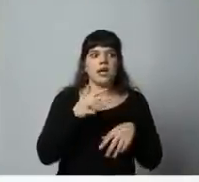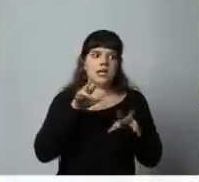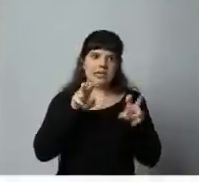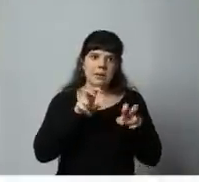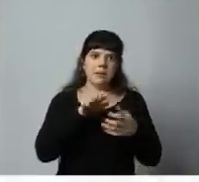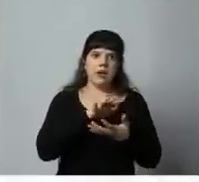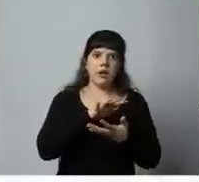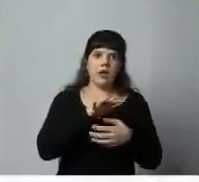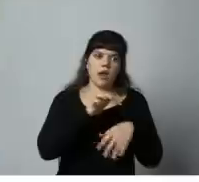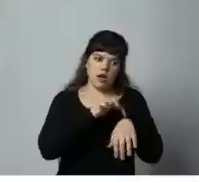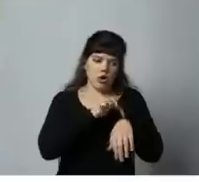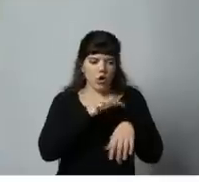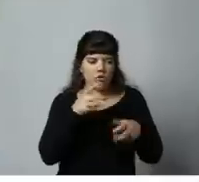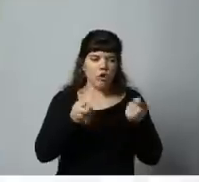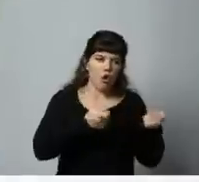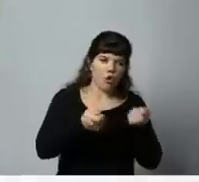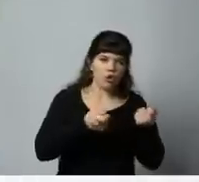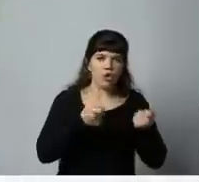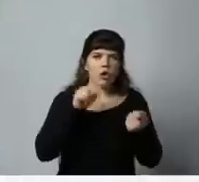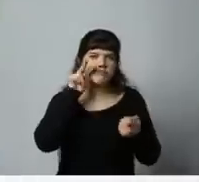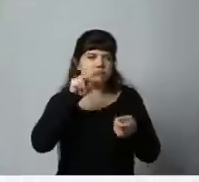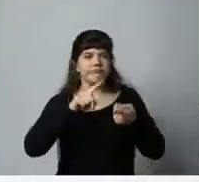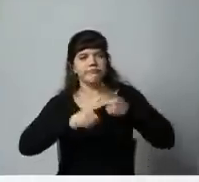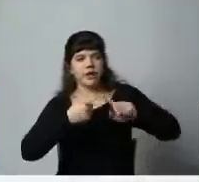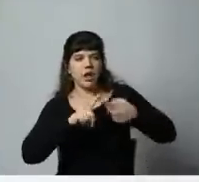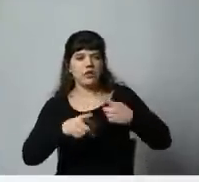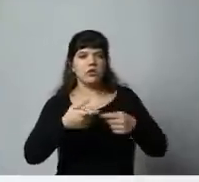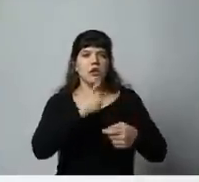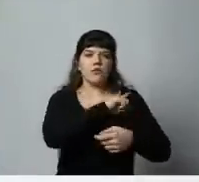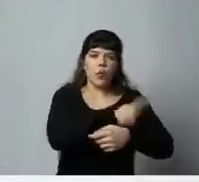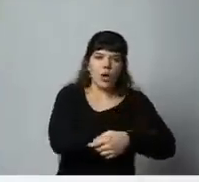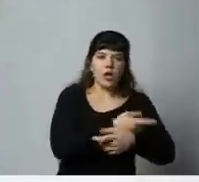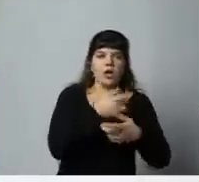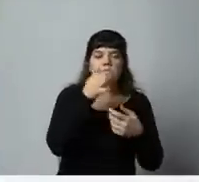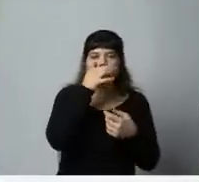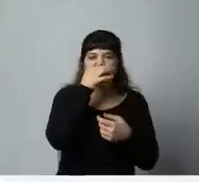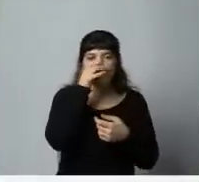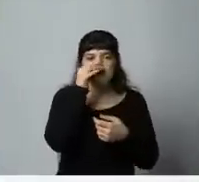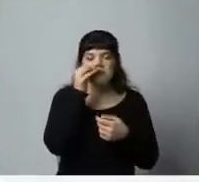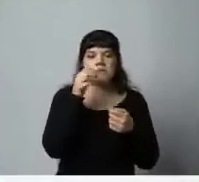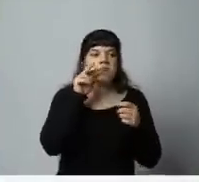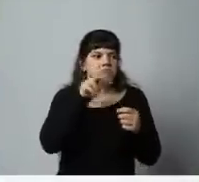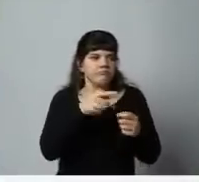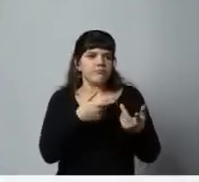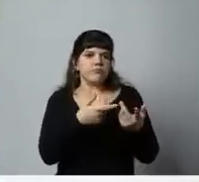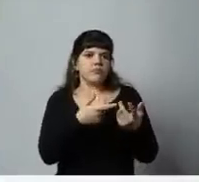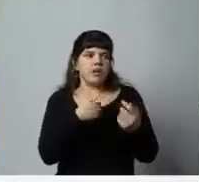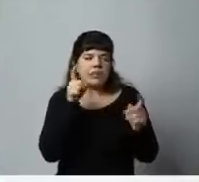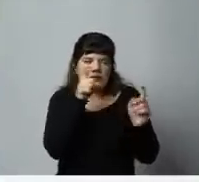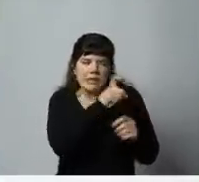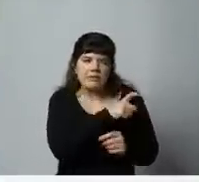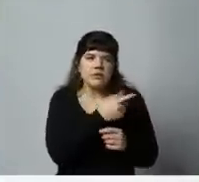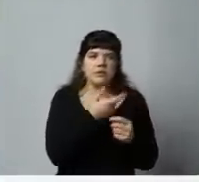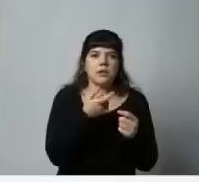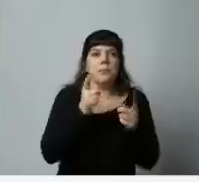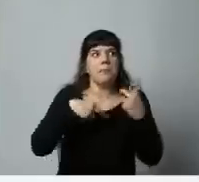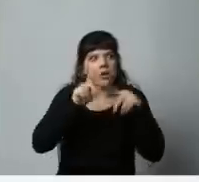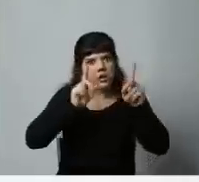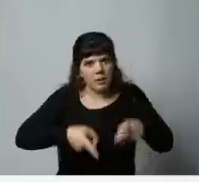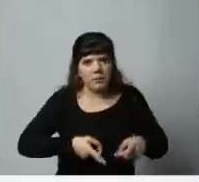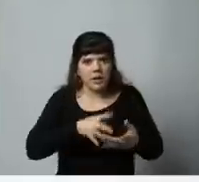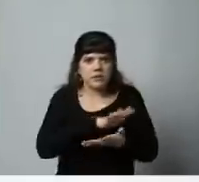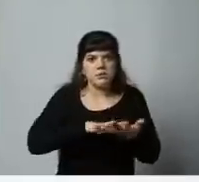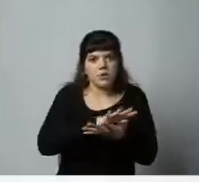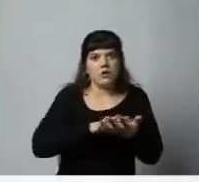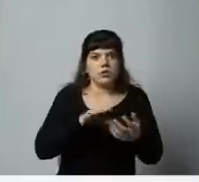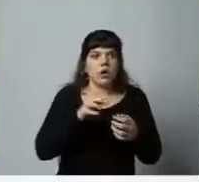adecuados mirando la relación de fuerzas actual la foto Este mirando las dificultades pero también las potencialidades